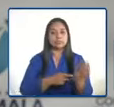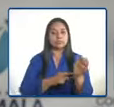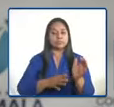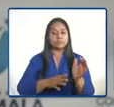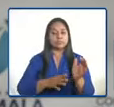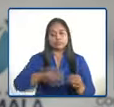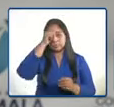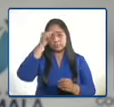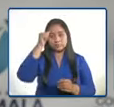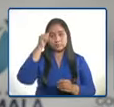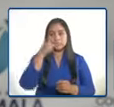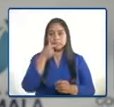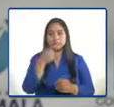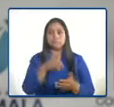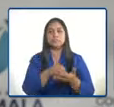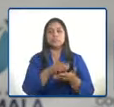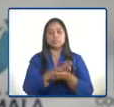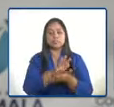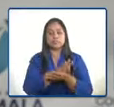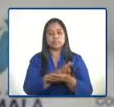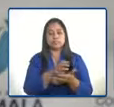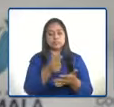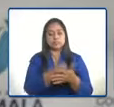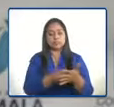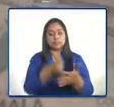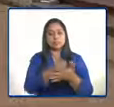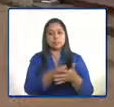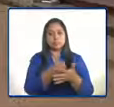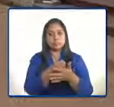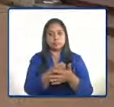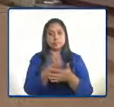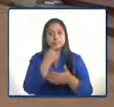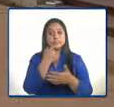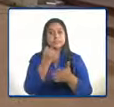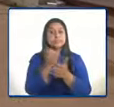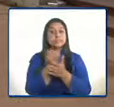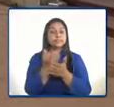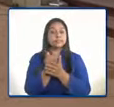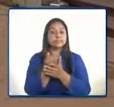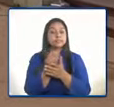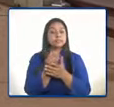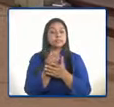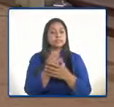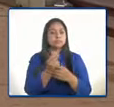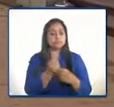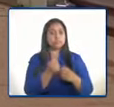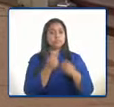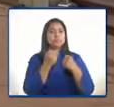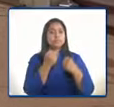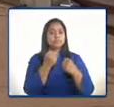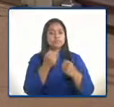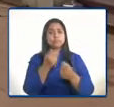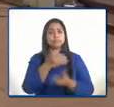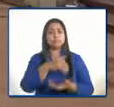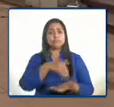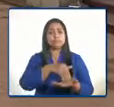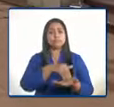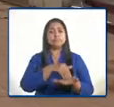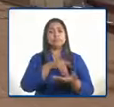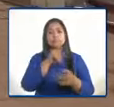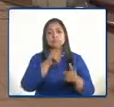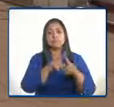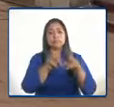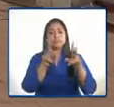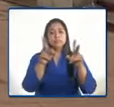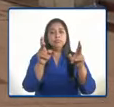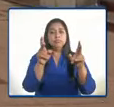Yamatei, le apuesta firmemente a las instituciones sólidas establecidas en el marco